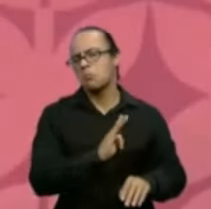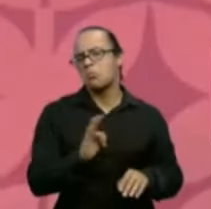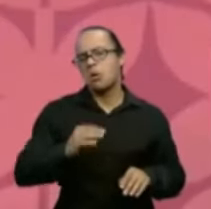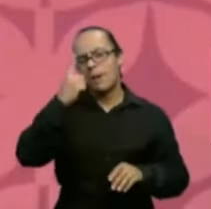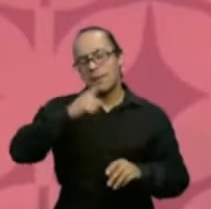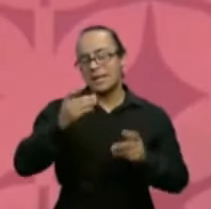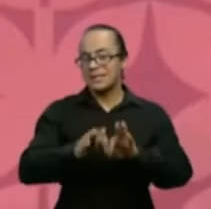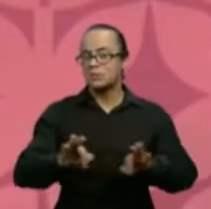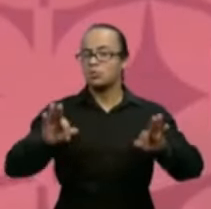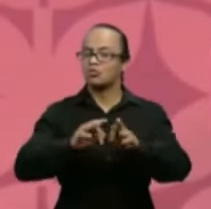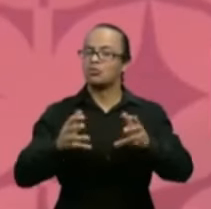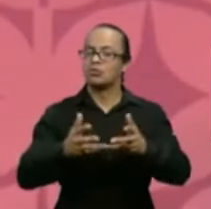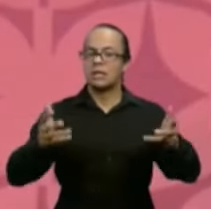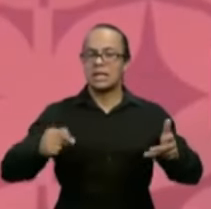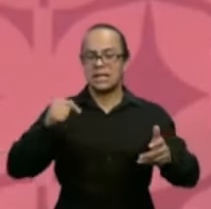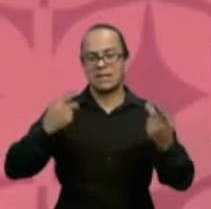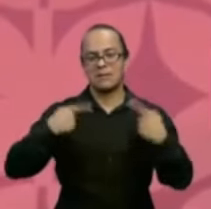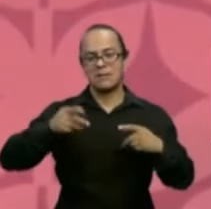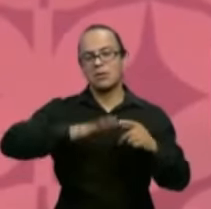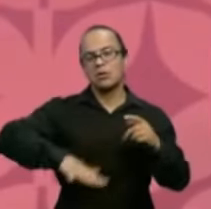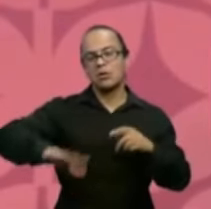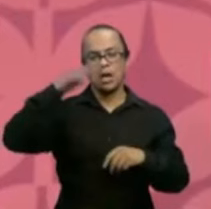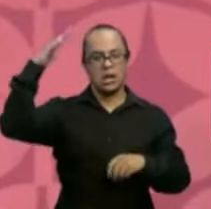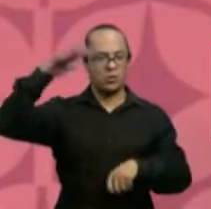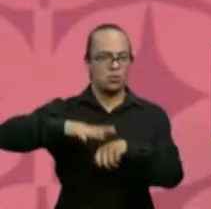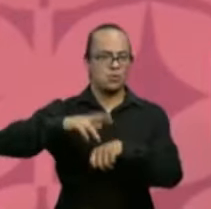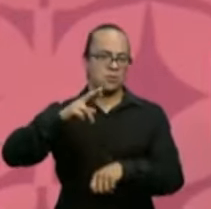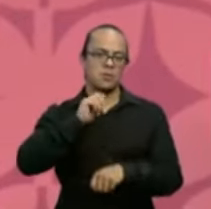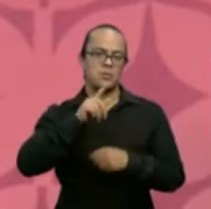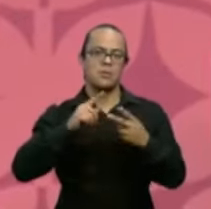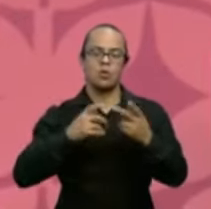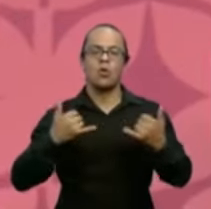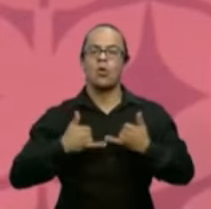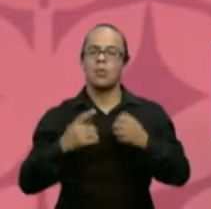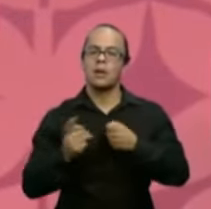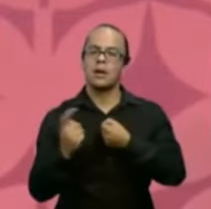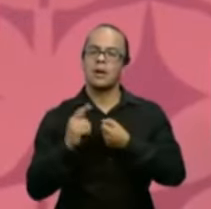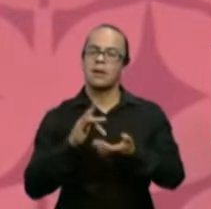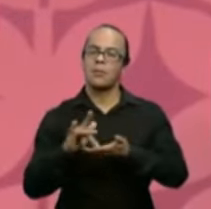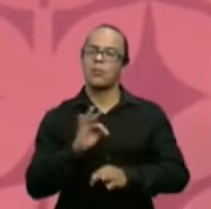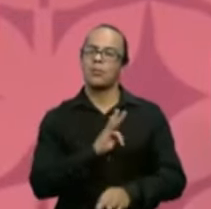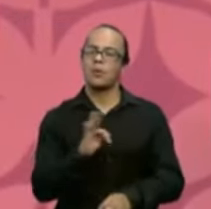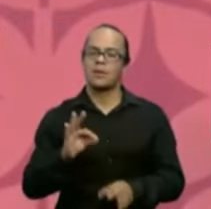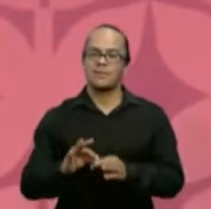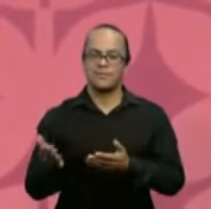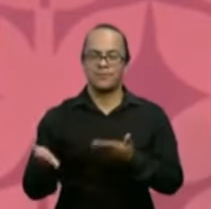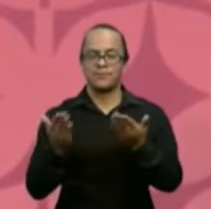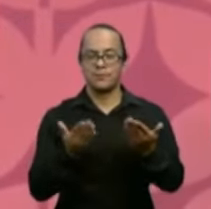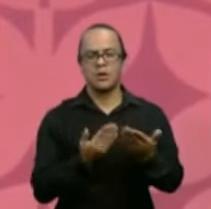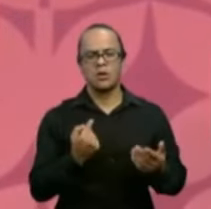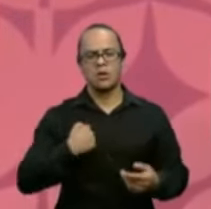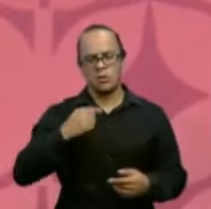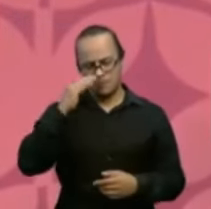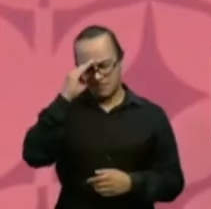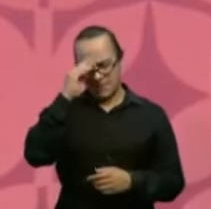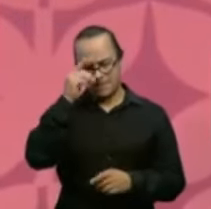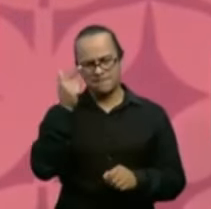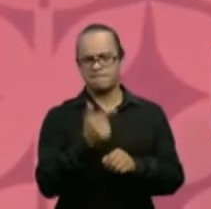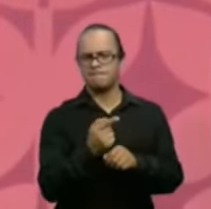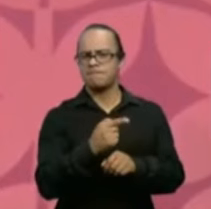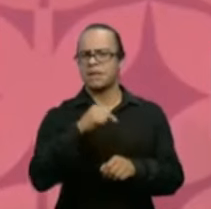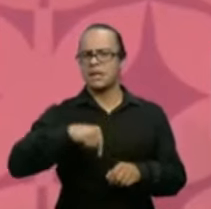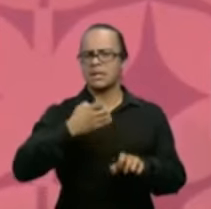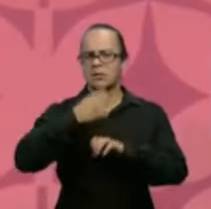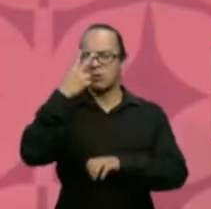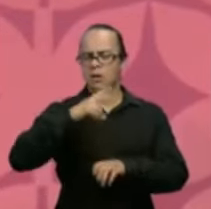gran importancia para nuestros seres mayores y además a nuestros jóvenes. Me he propuesto lograr ser el primer estado